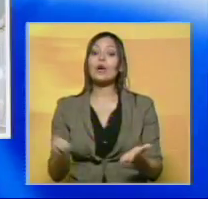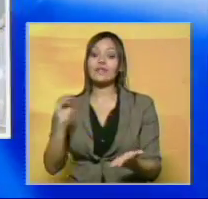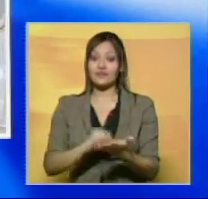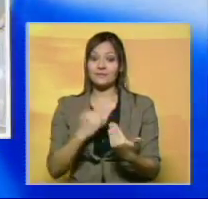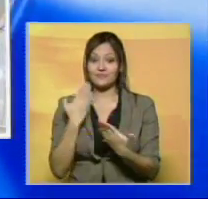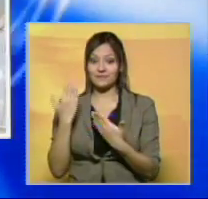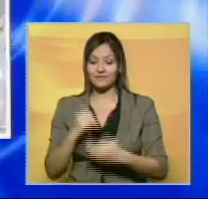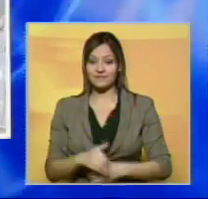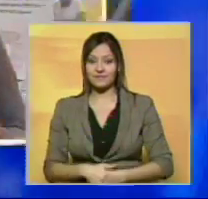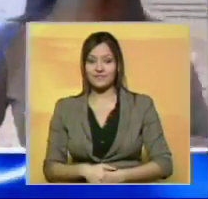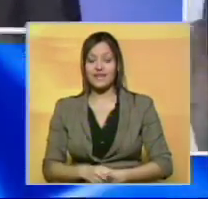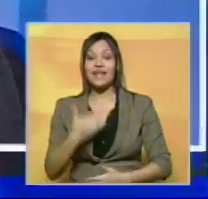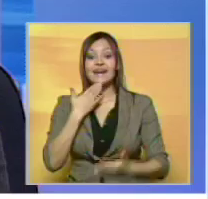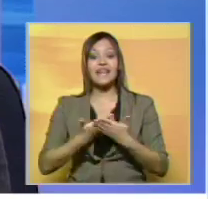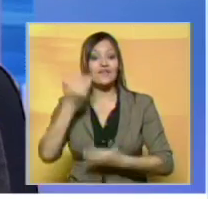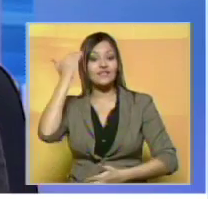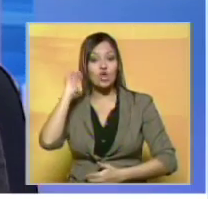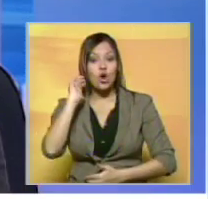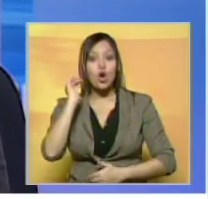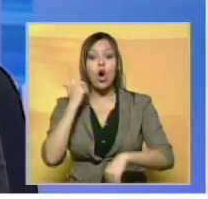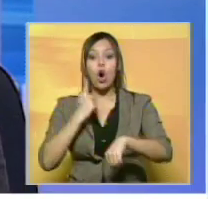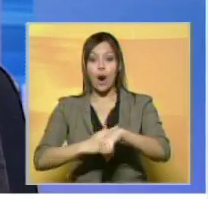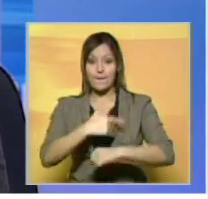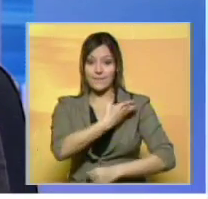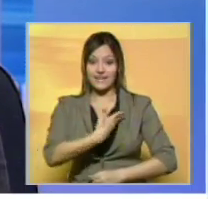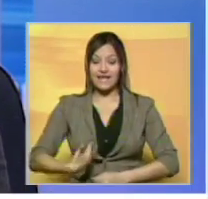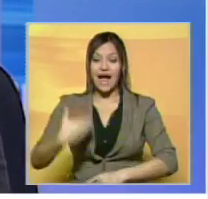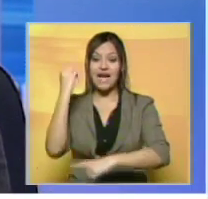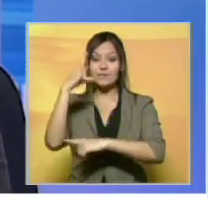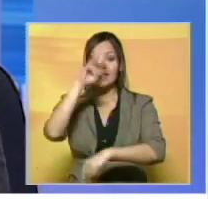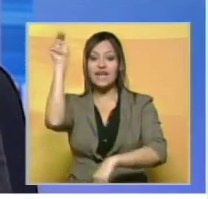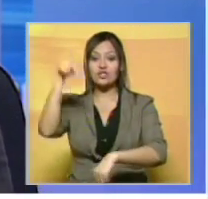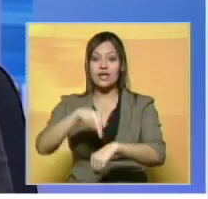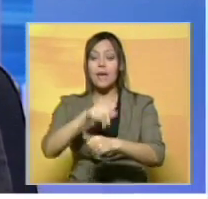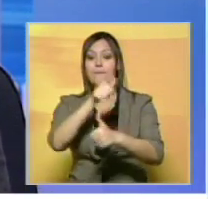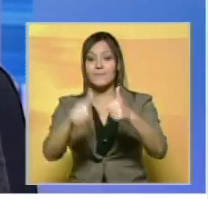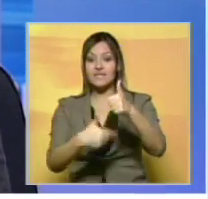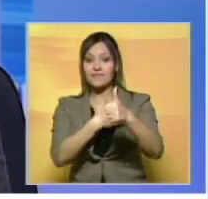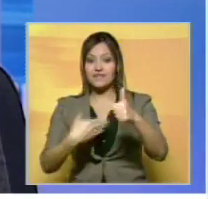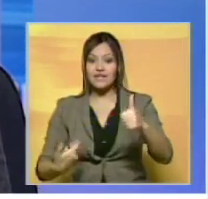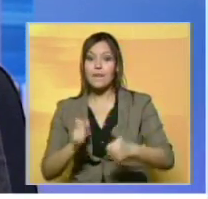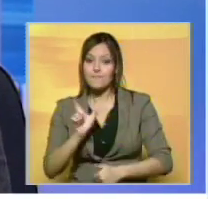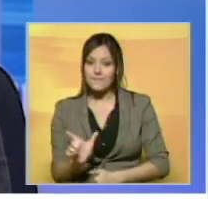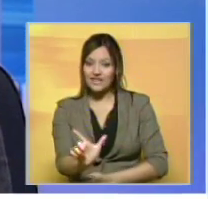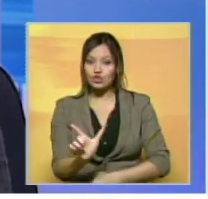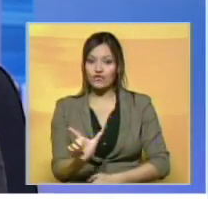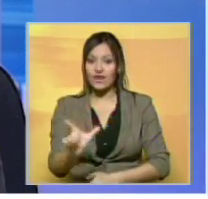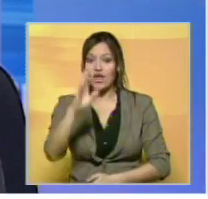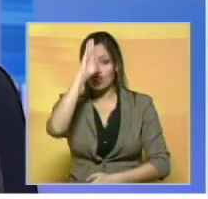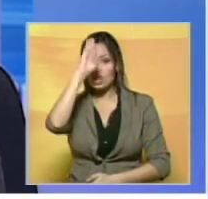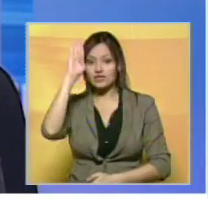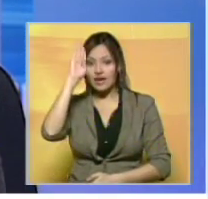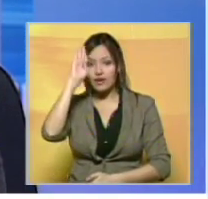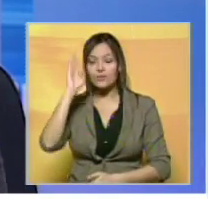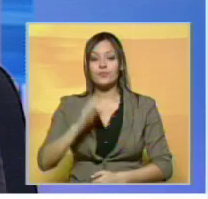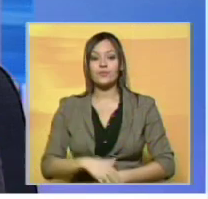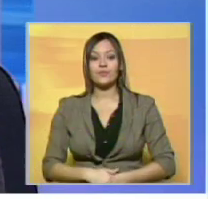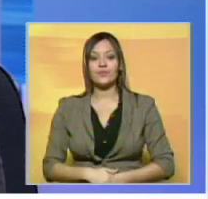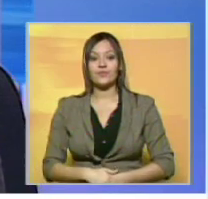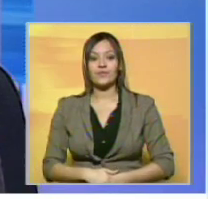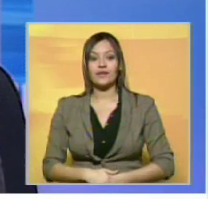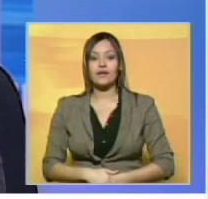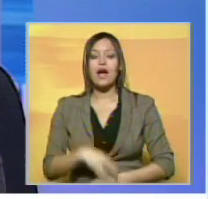pase al estudio. Gracias, Victoria. A esta hora, el presidente de la Asamblea Nacional y vicepresidente del Partido Socialista Unido de Venezuela, Diosdado